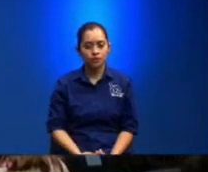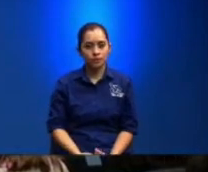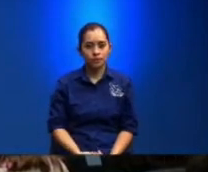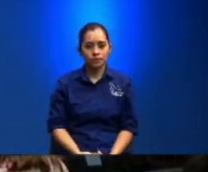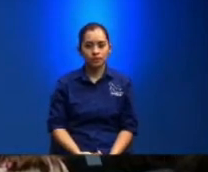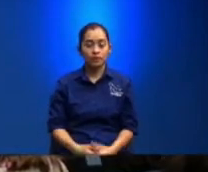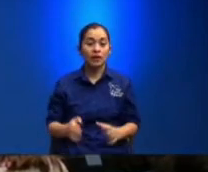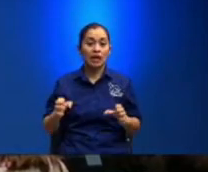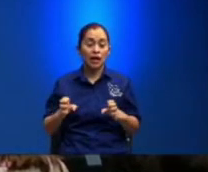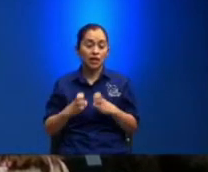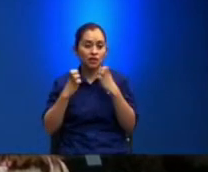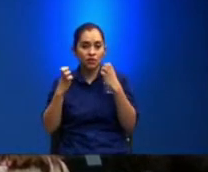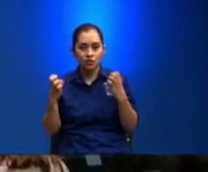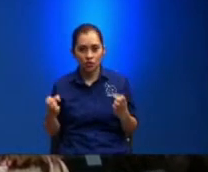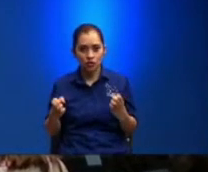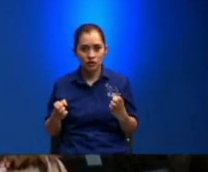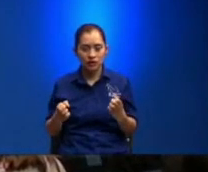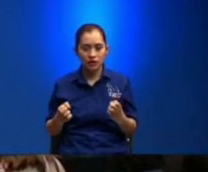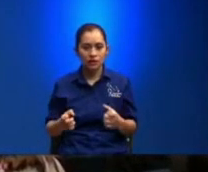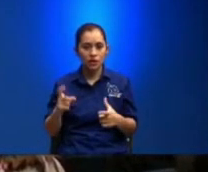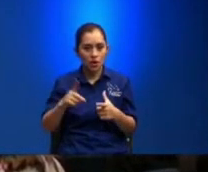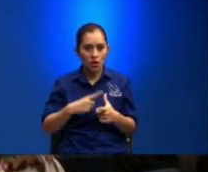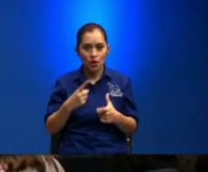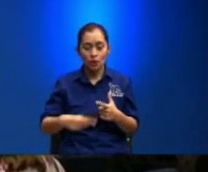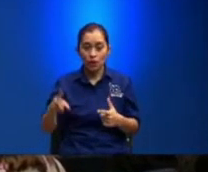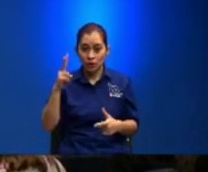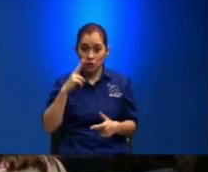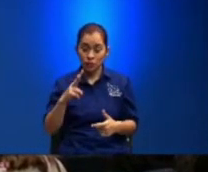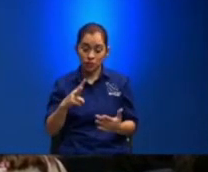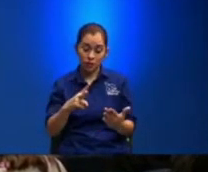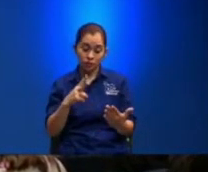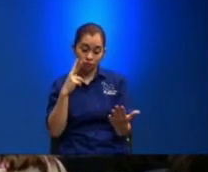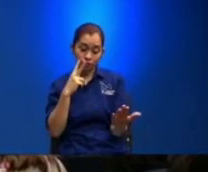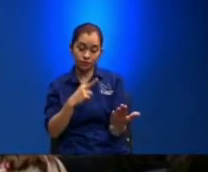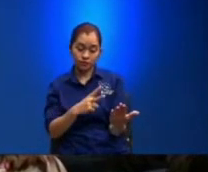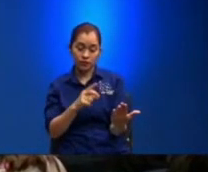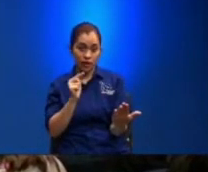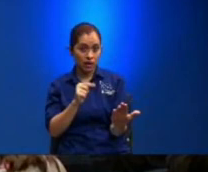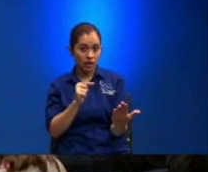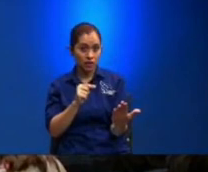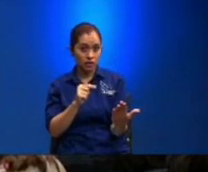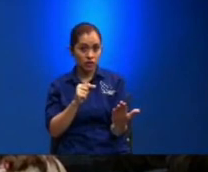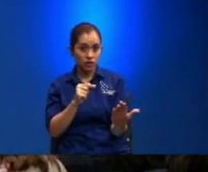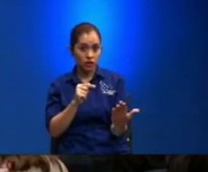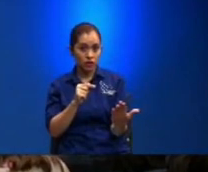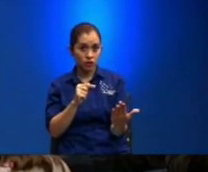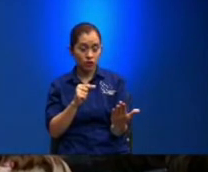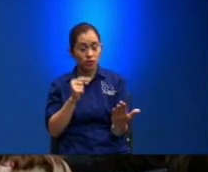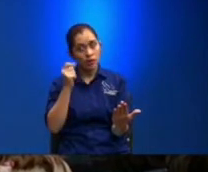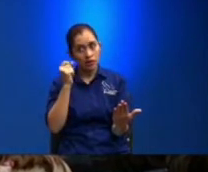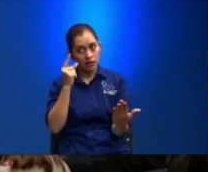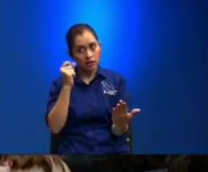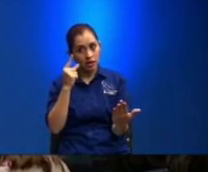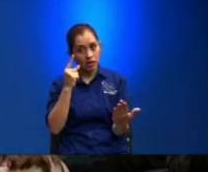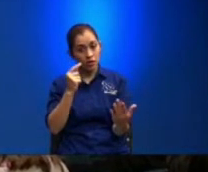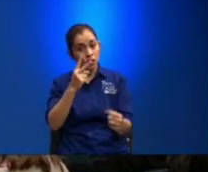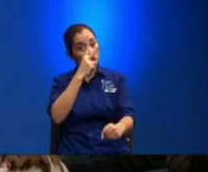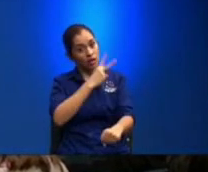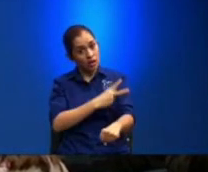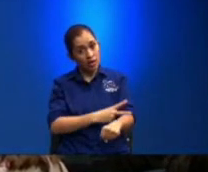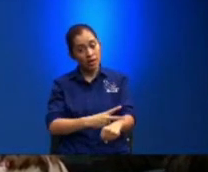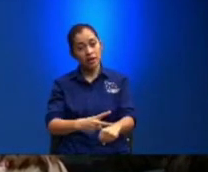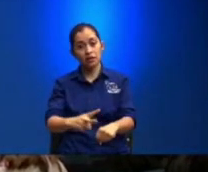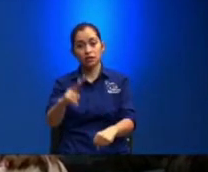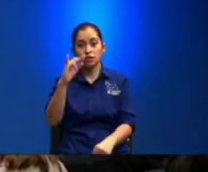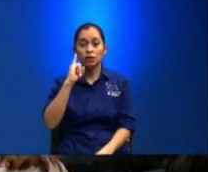entonces cuando veo esto me doy cuenta que la historia de israel ha